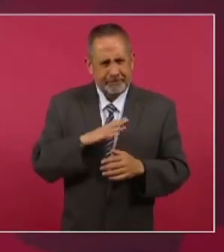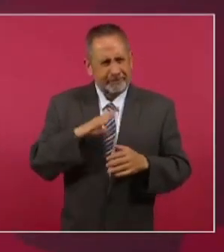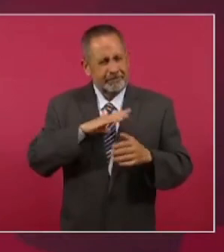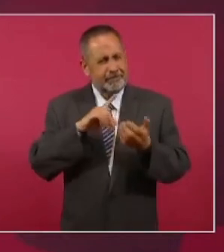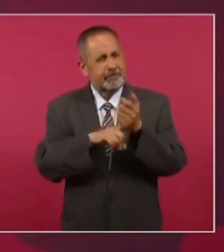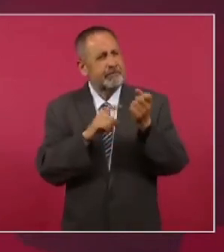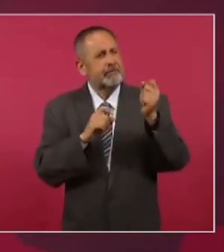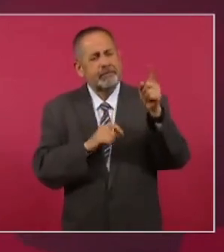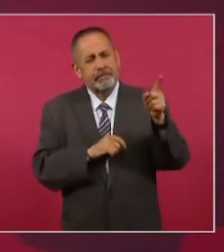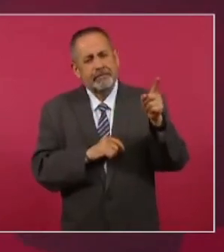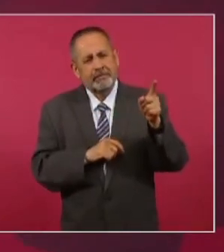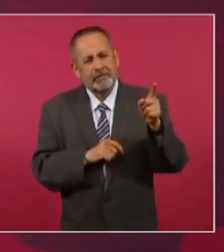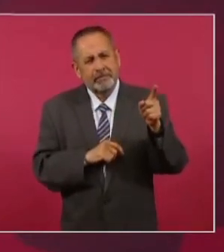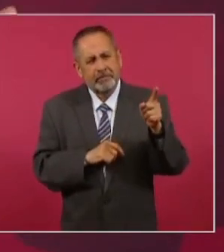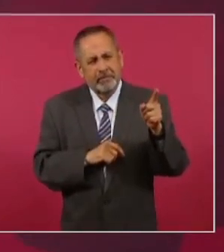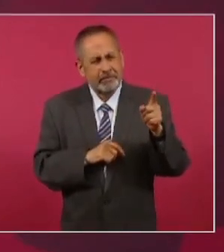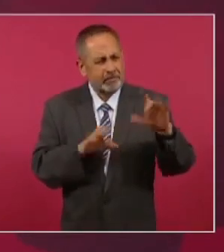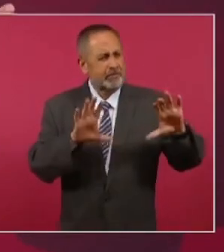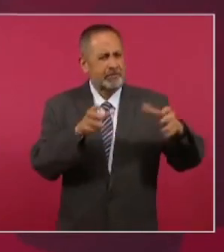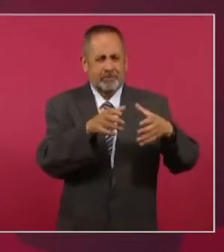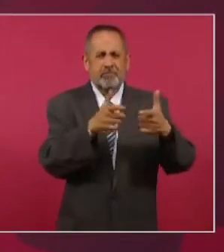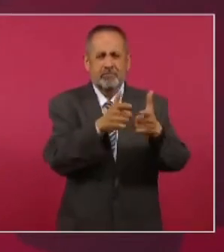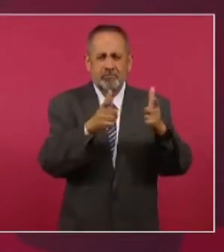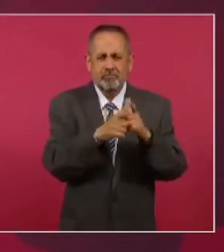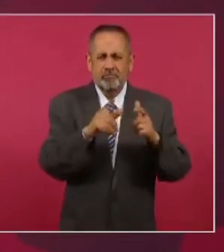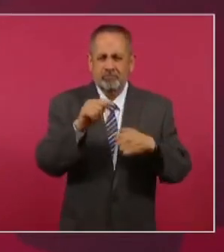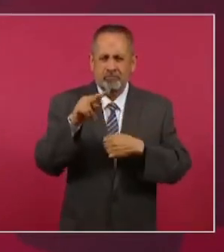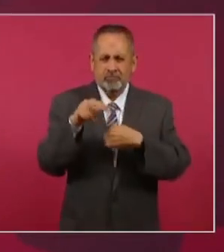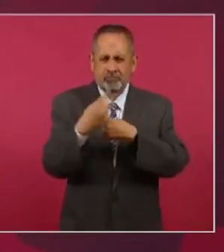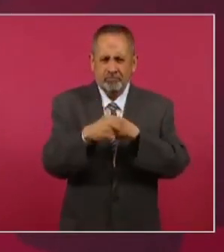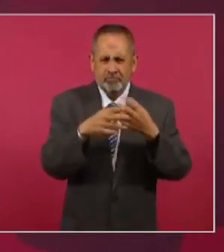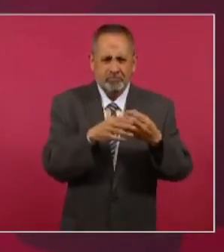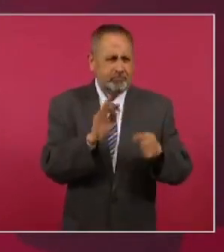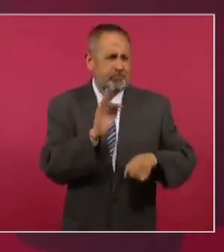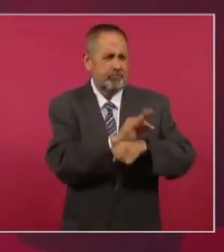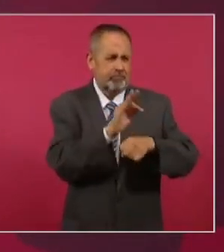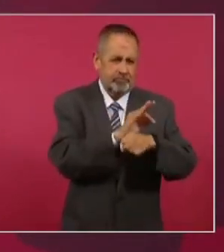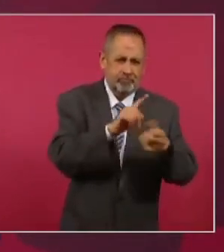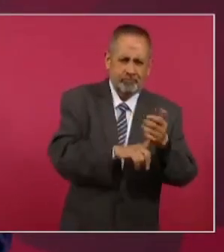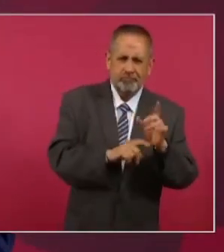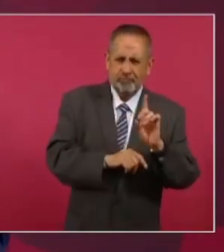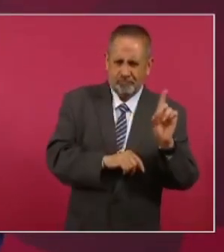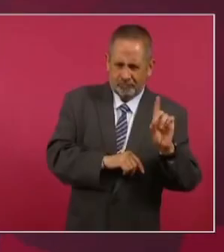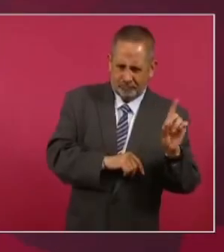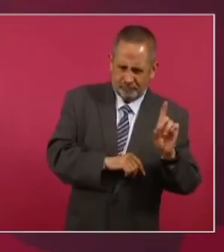hay unas cadenas de televisión a favor de los demócratas